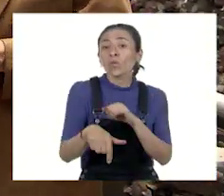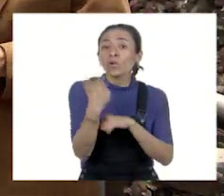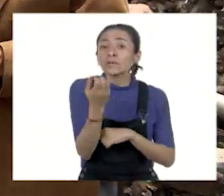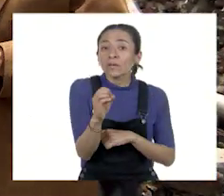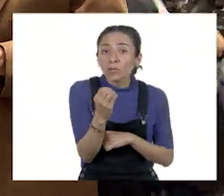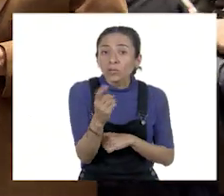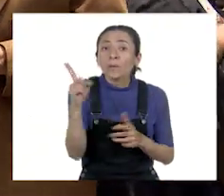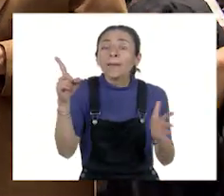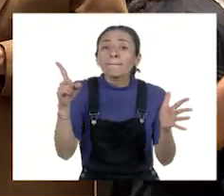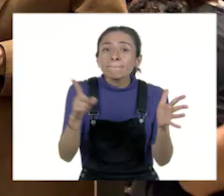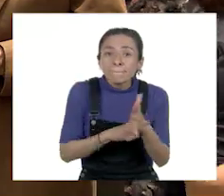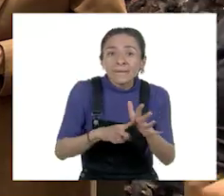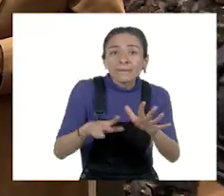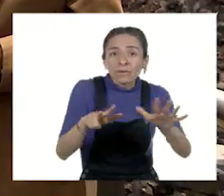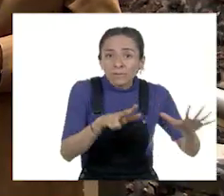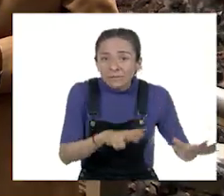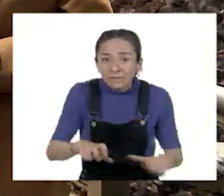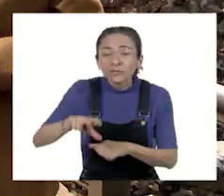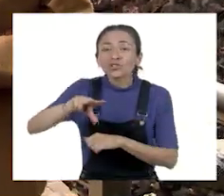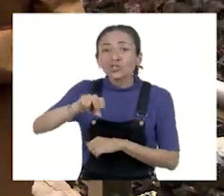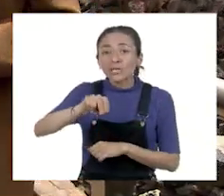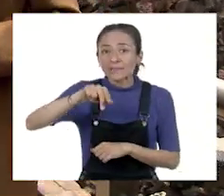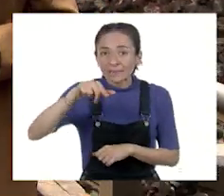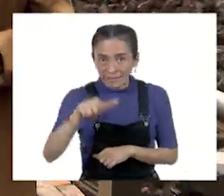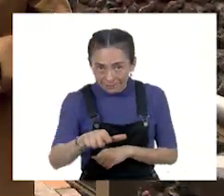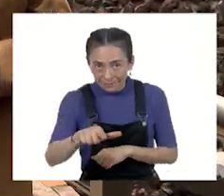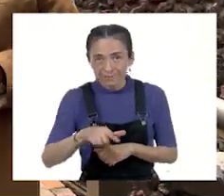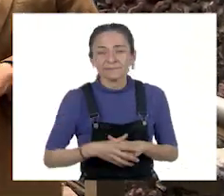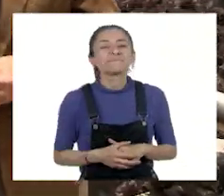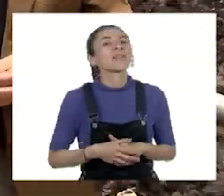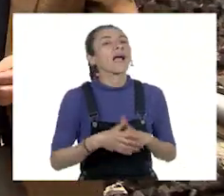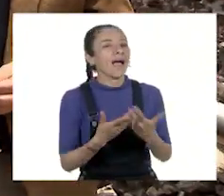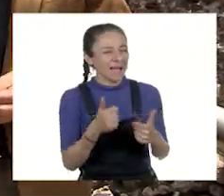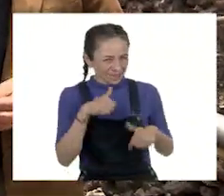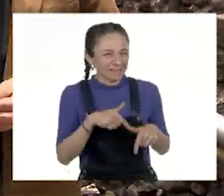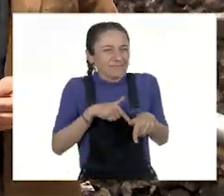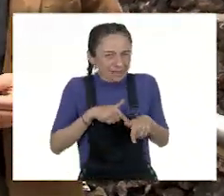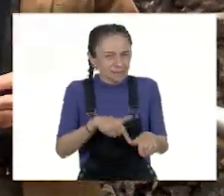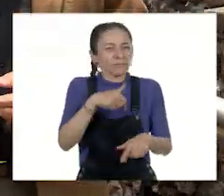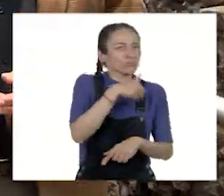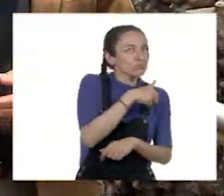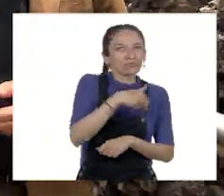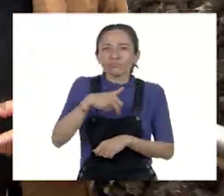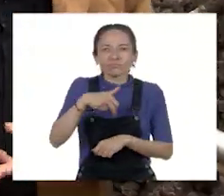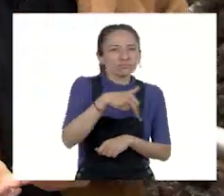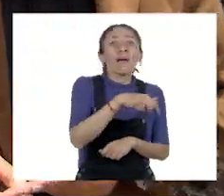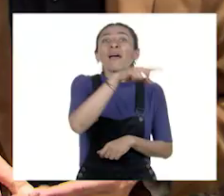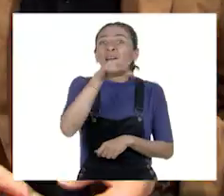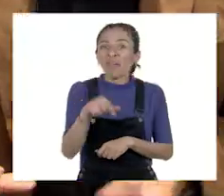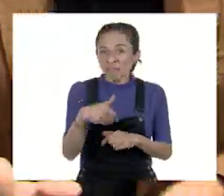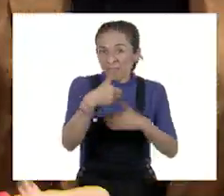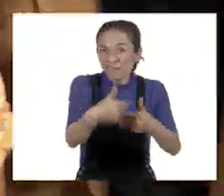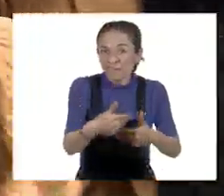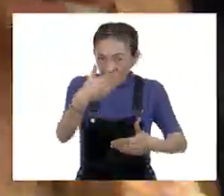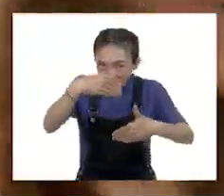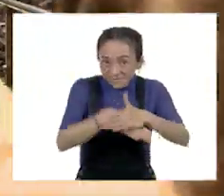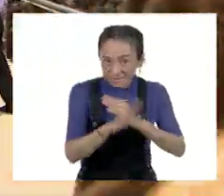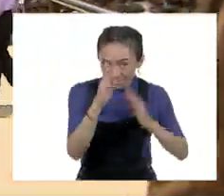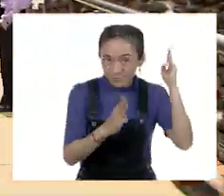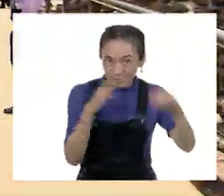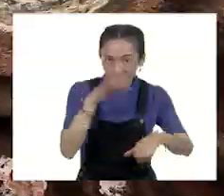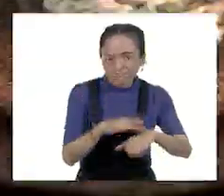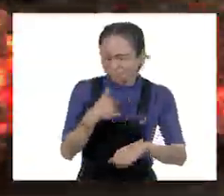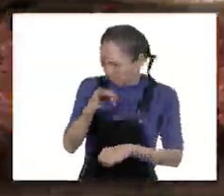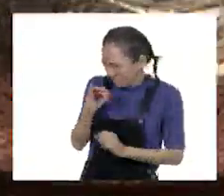de 1987. 87. Vamos a seguir recorriendo este lugar y en un ratito más entramos al museo, ¿no? Claro, por supuesto.